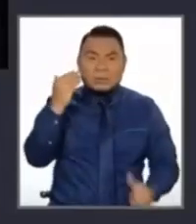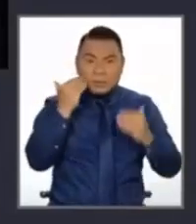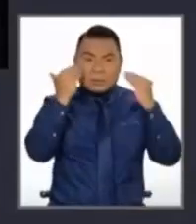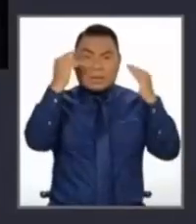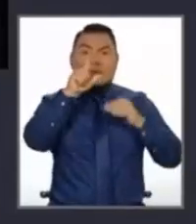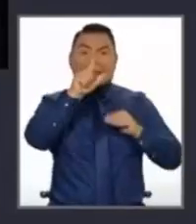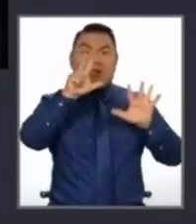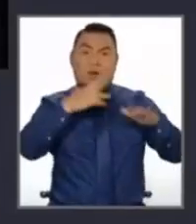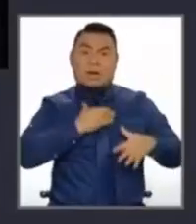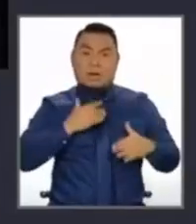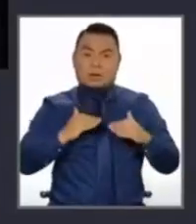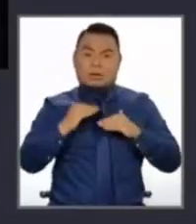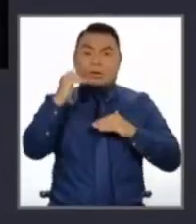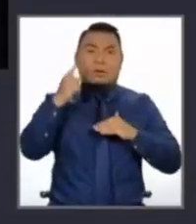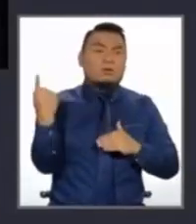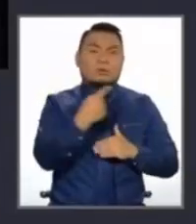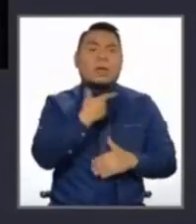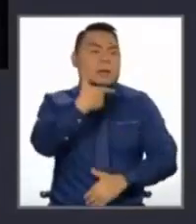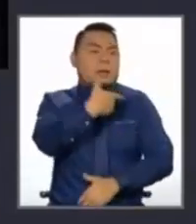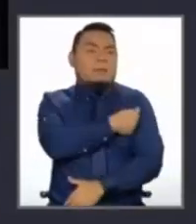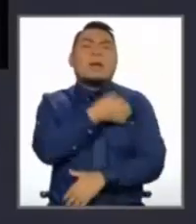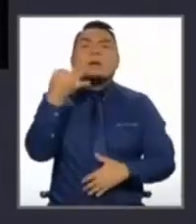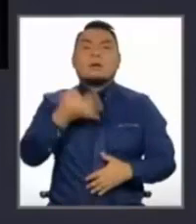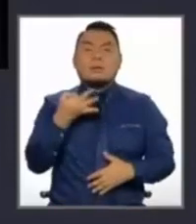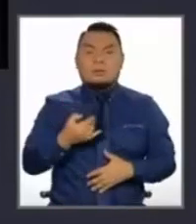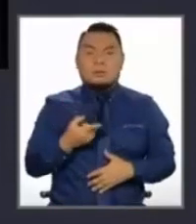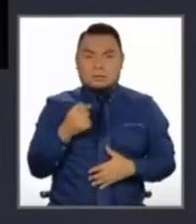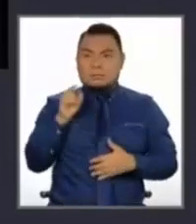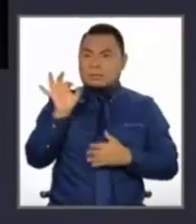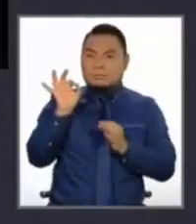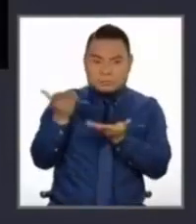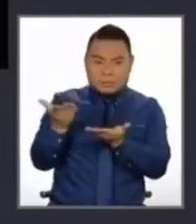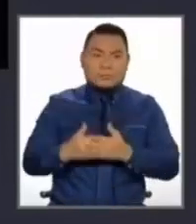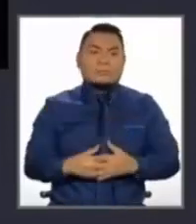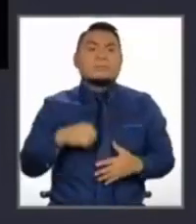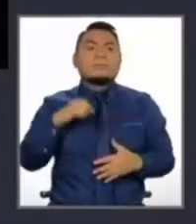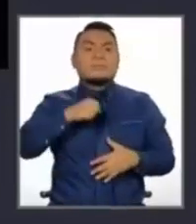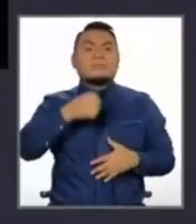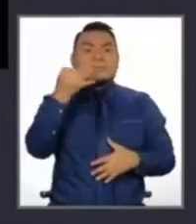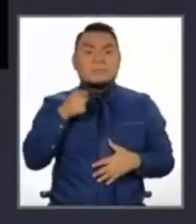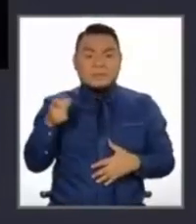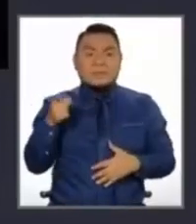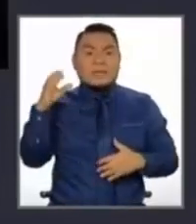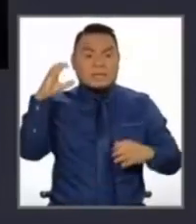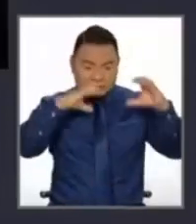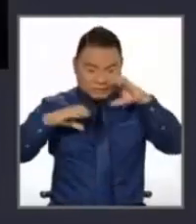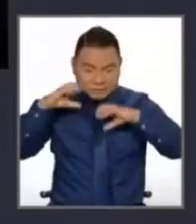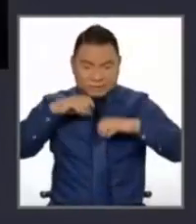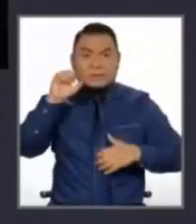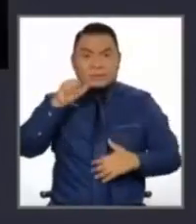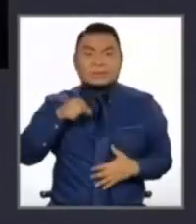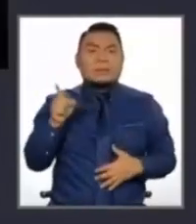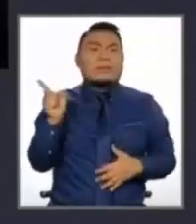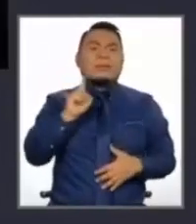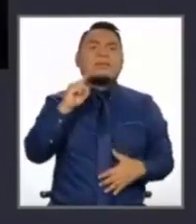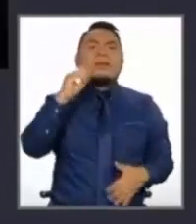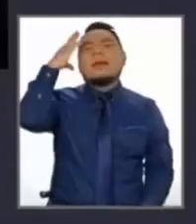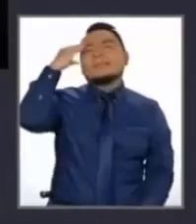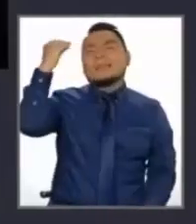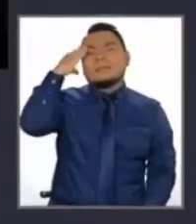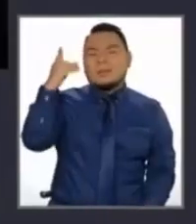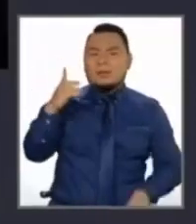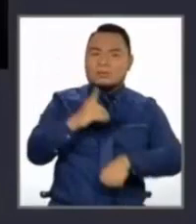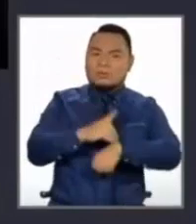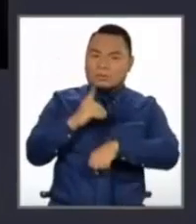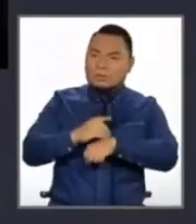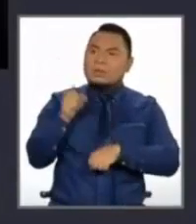de 18 años tengan una vacuna de calidad que haya demostrado eficacia. Efectivamente, la ciencia no se basa en la experiencia,